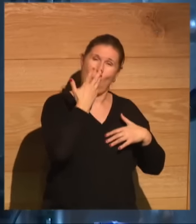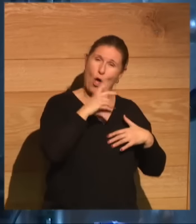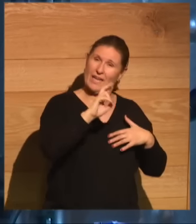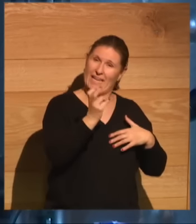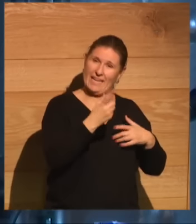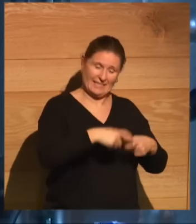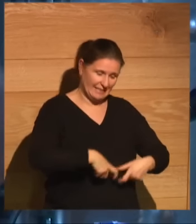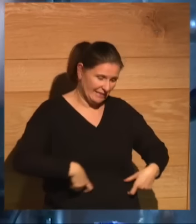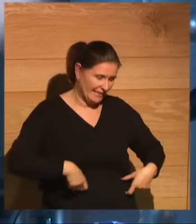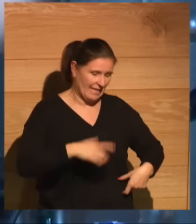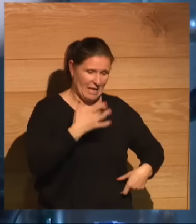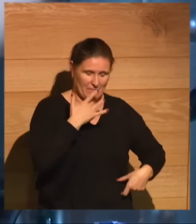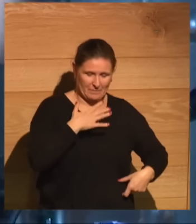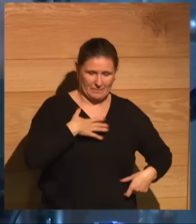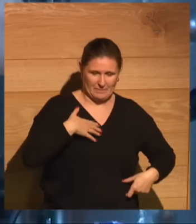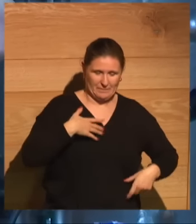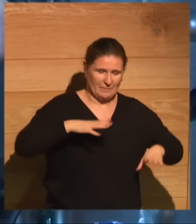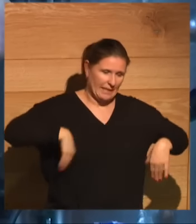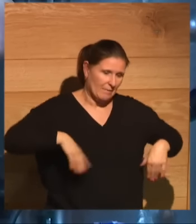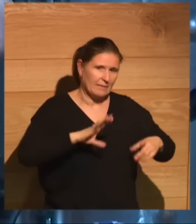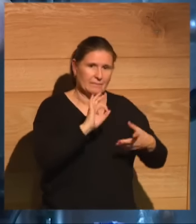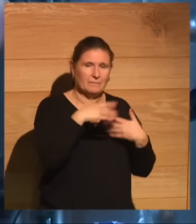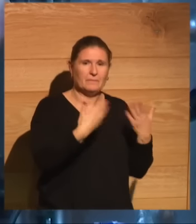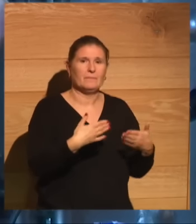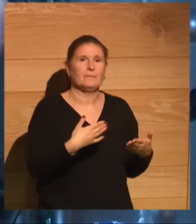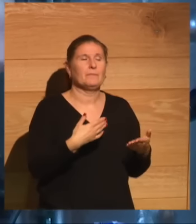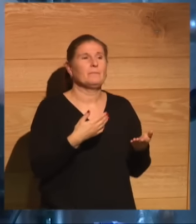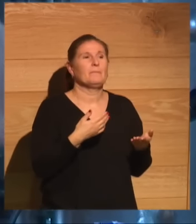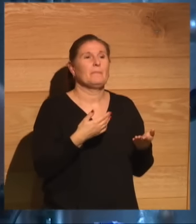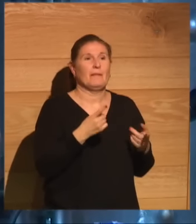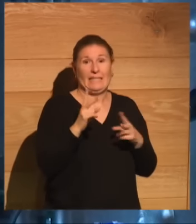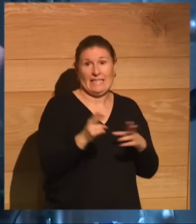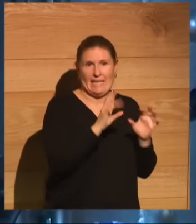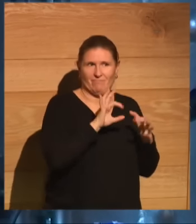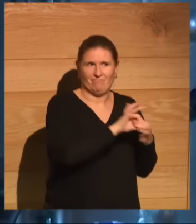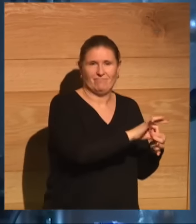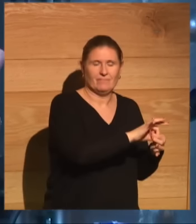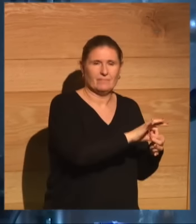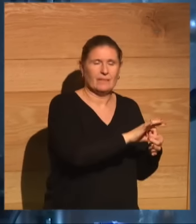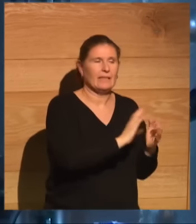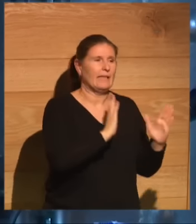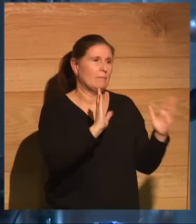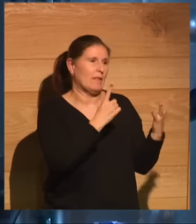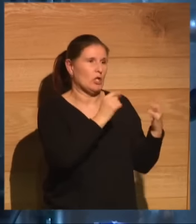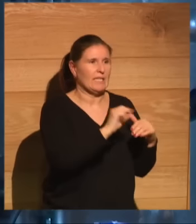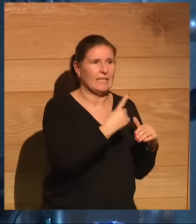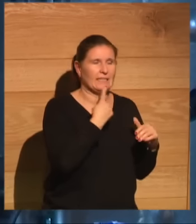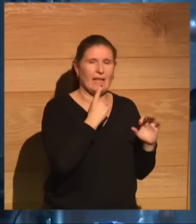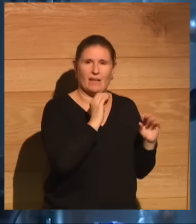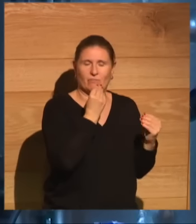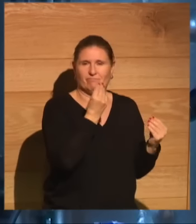y la serie de televisión. Adam West. Eso es. Y el Batman de los 60, de la Edad de